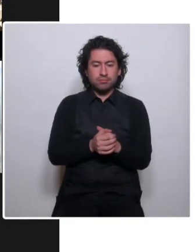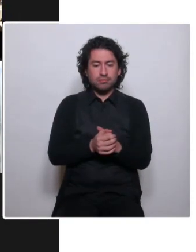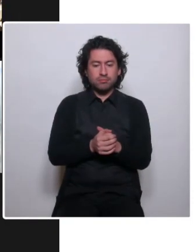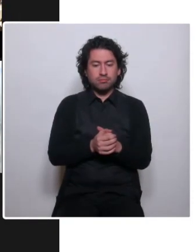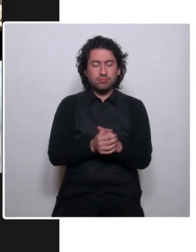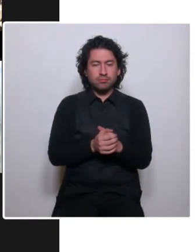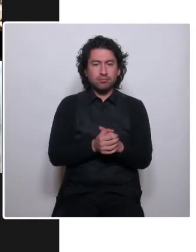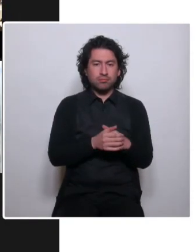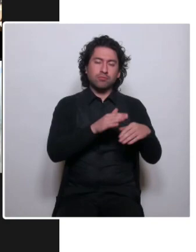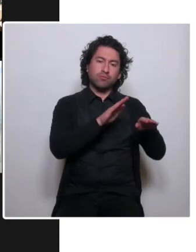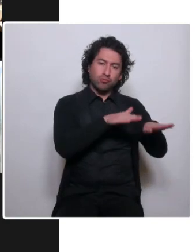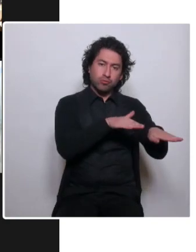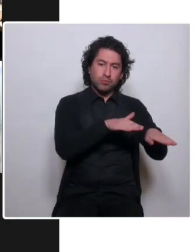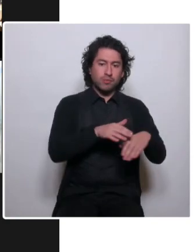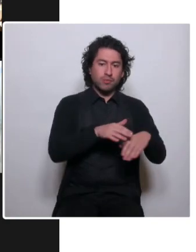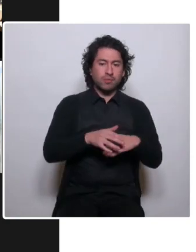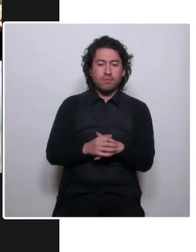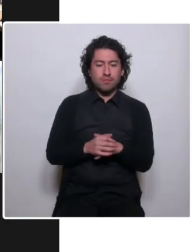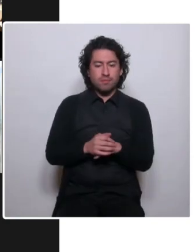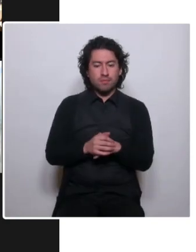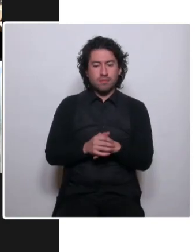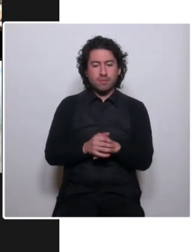Apruebo, señor secretario.